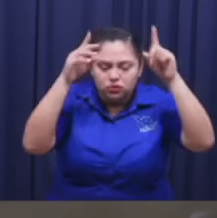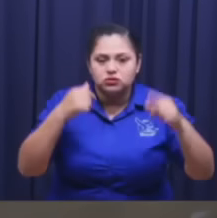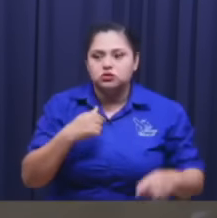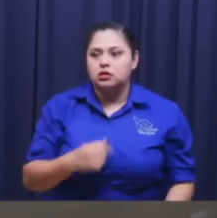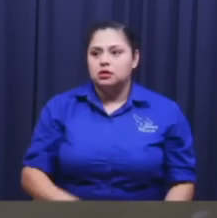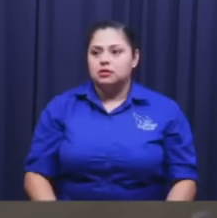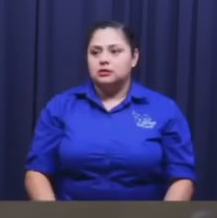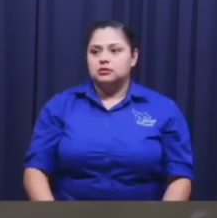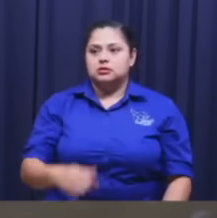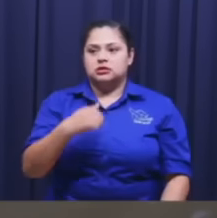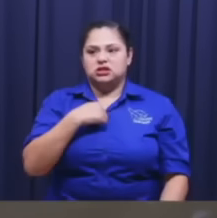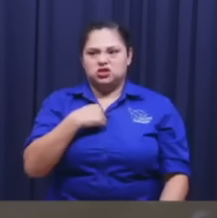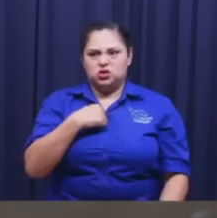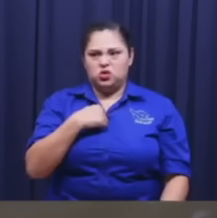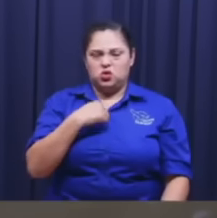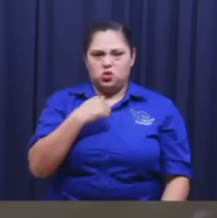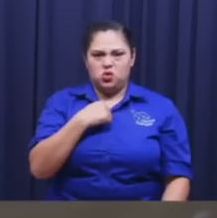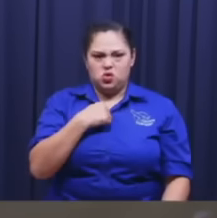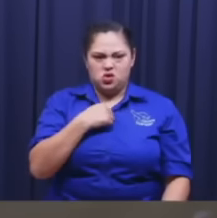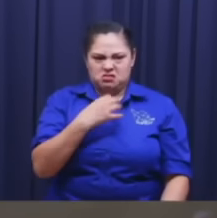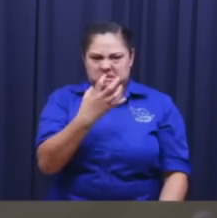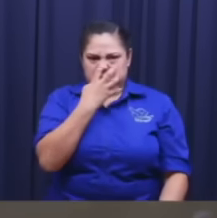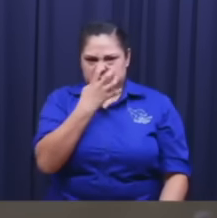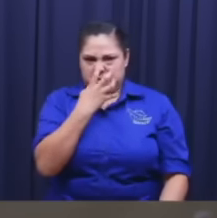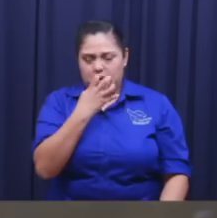Si me pongo medio agresivo, no te vas a asustar.